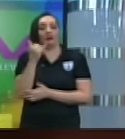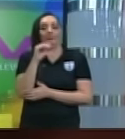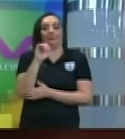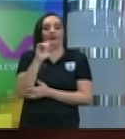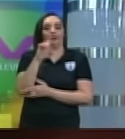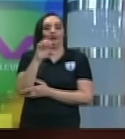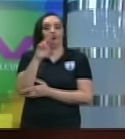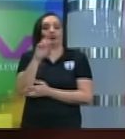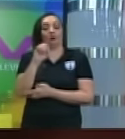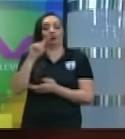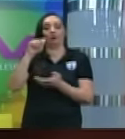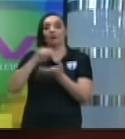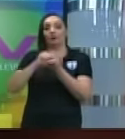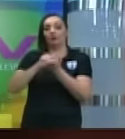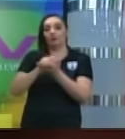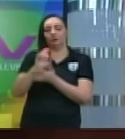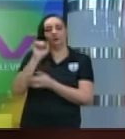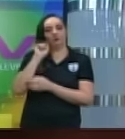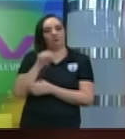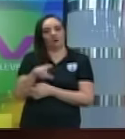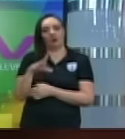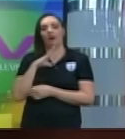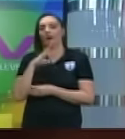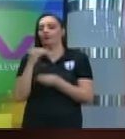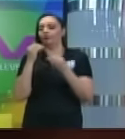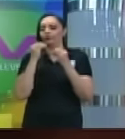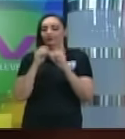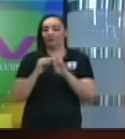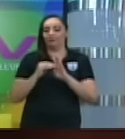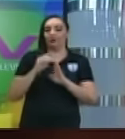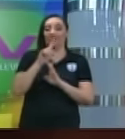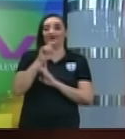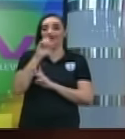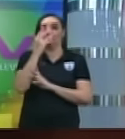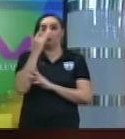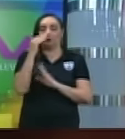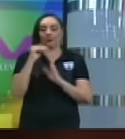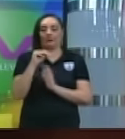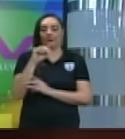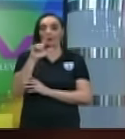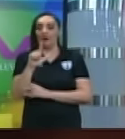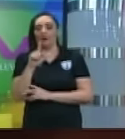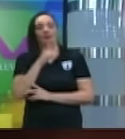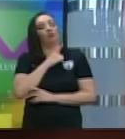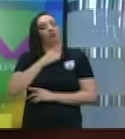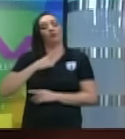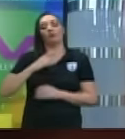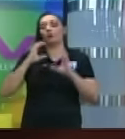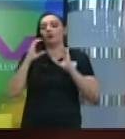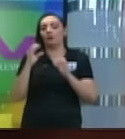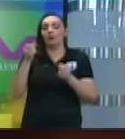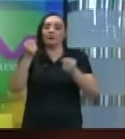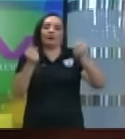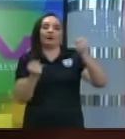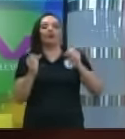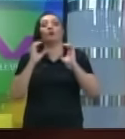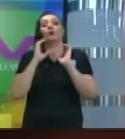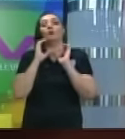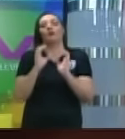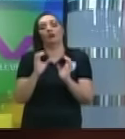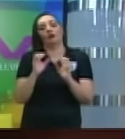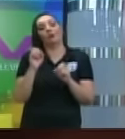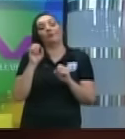acumulados históricos por arriba de los 150 milímetros. El exhorto es a que extreme precauciones, maneje con mucho cuidado,